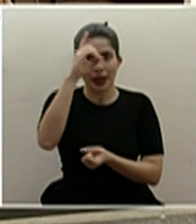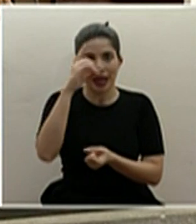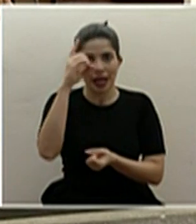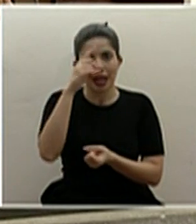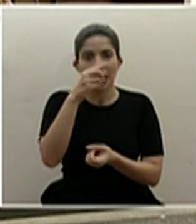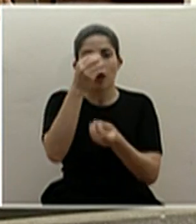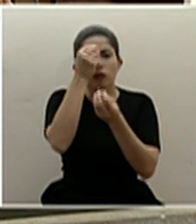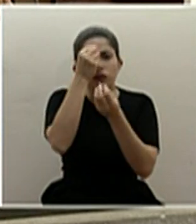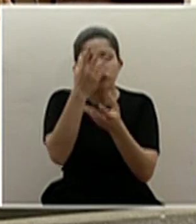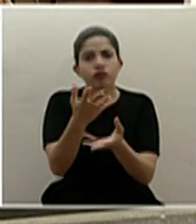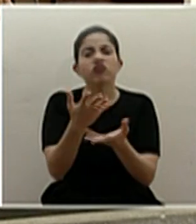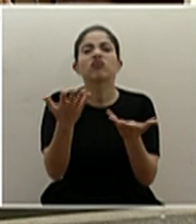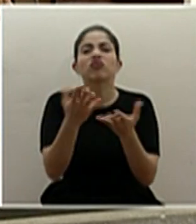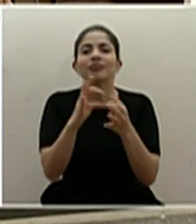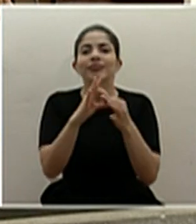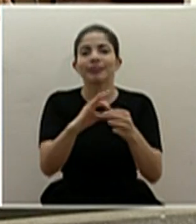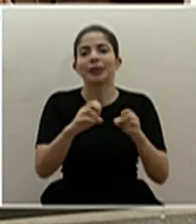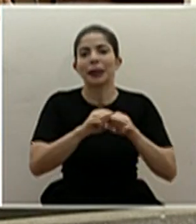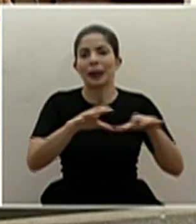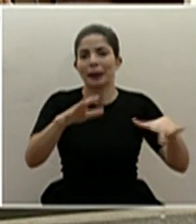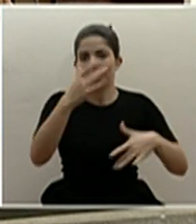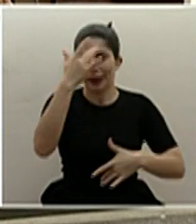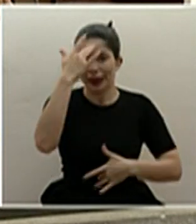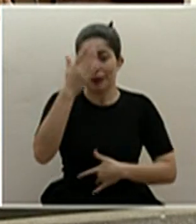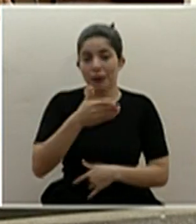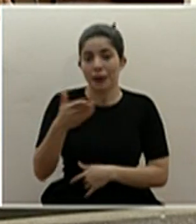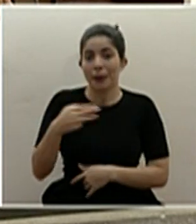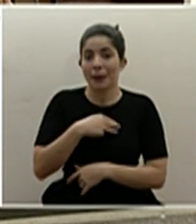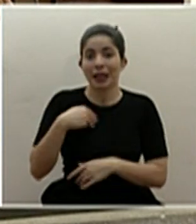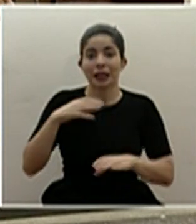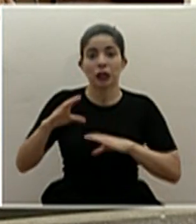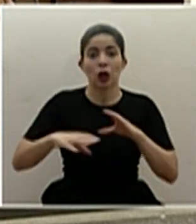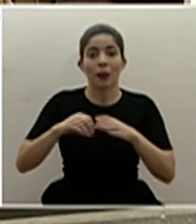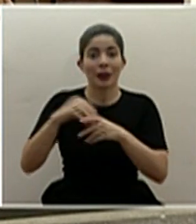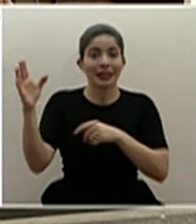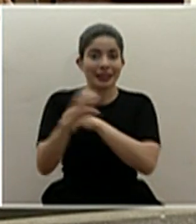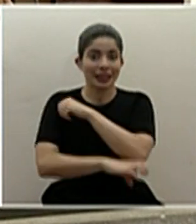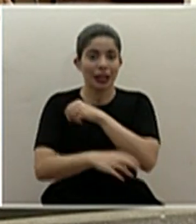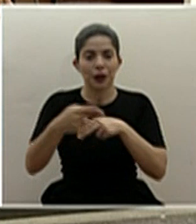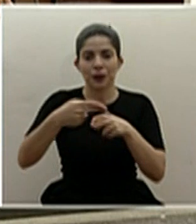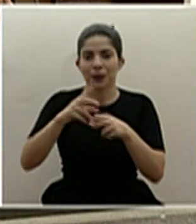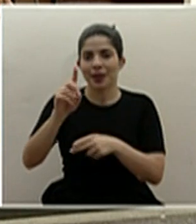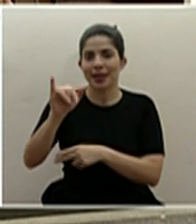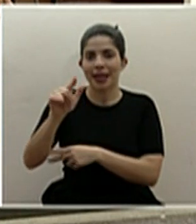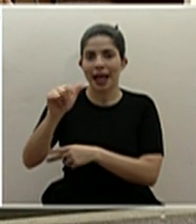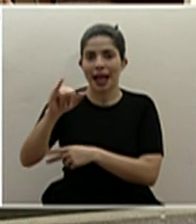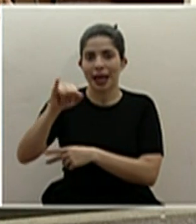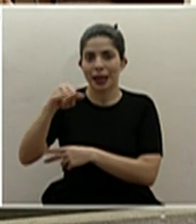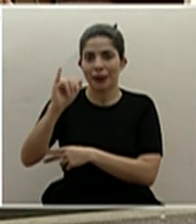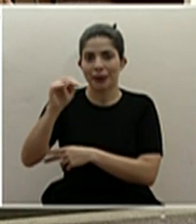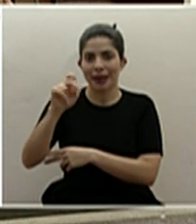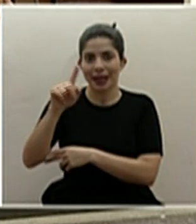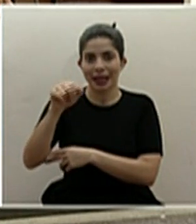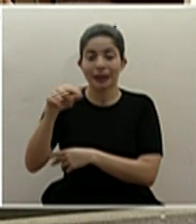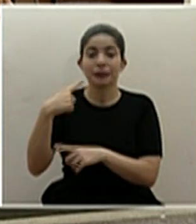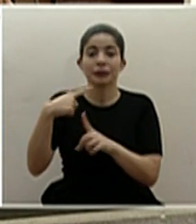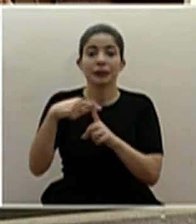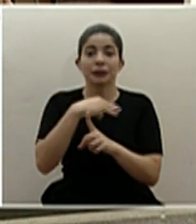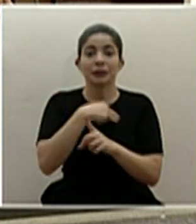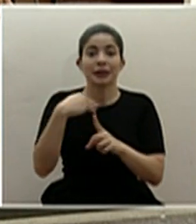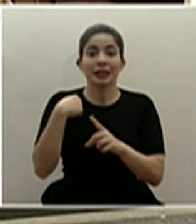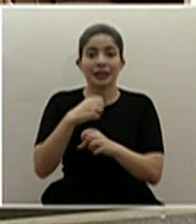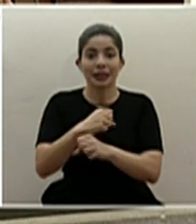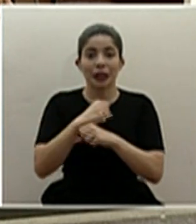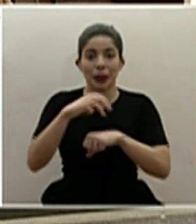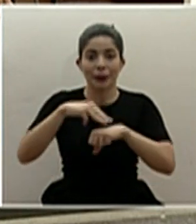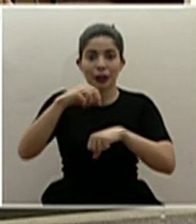detalle del reporte epidemiológico. La ministra de Comercio Exterior, la señora Diala Jiménez, y el ministro de Seguridad, el señor